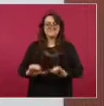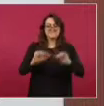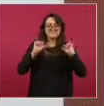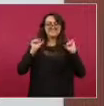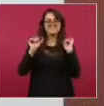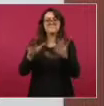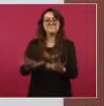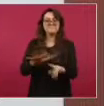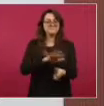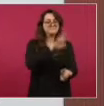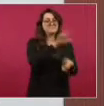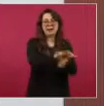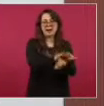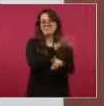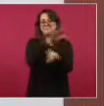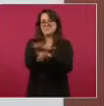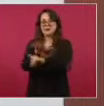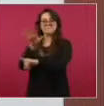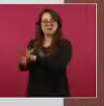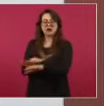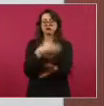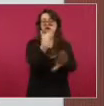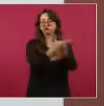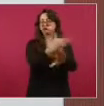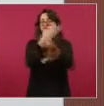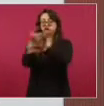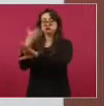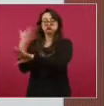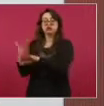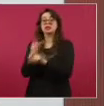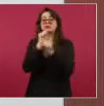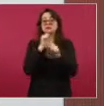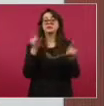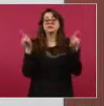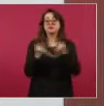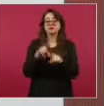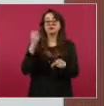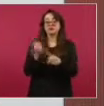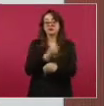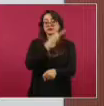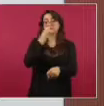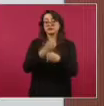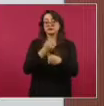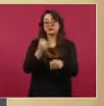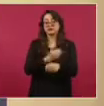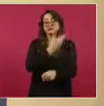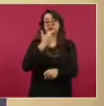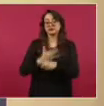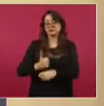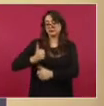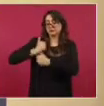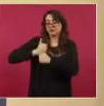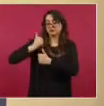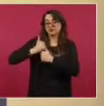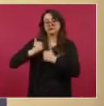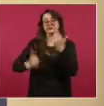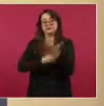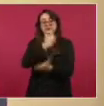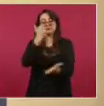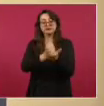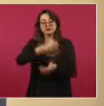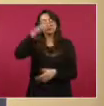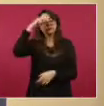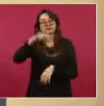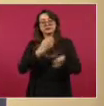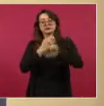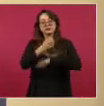reforzada al día siguiente con la llegada del subsecretario de Guerra, al que acompañan soldados de la Ciudad de México y